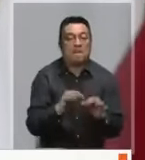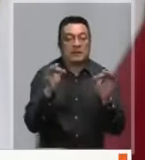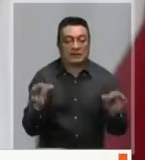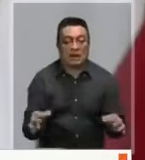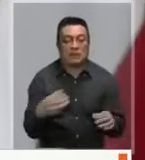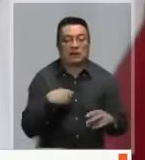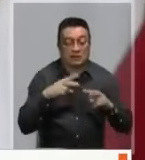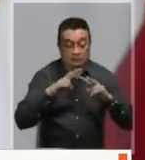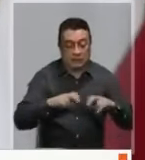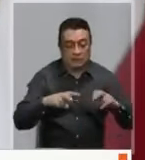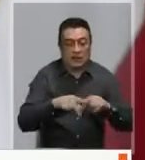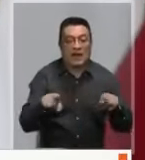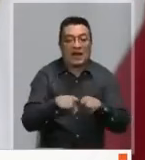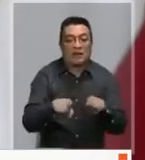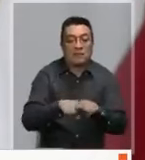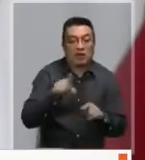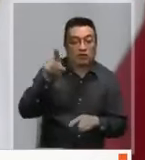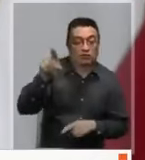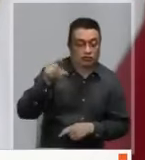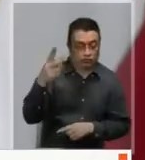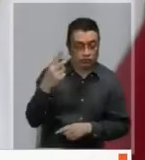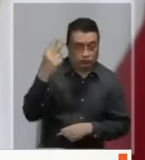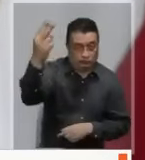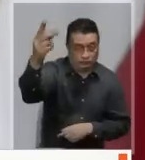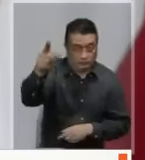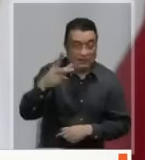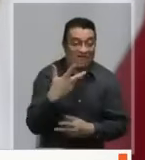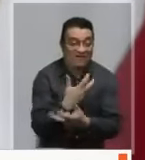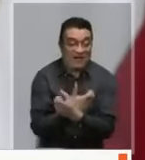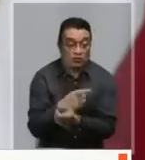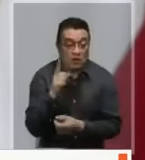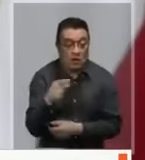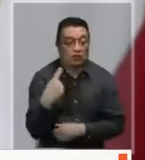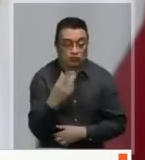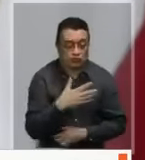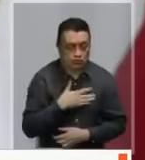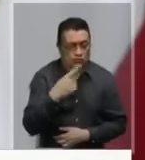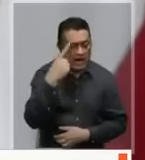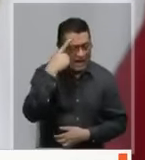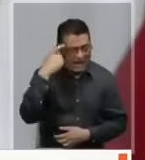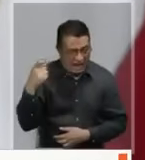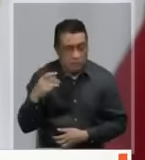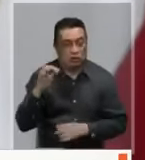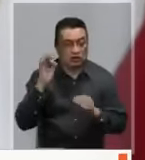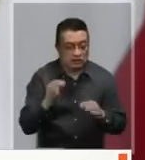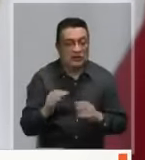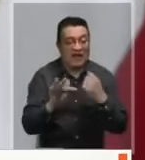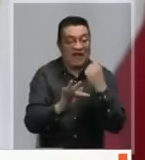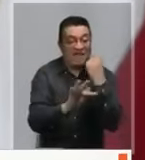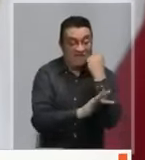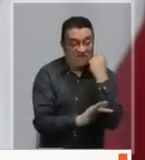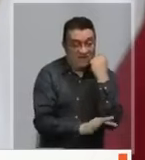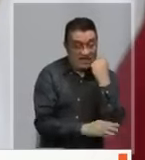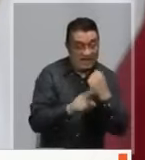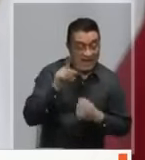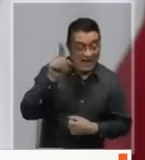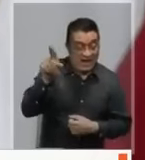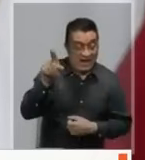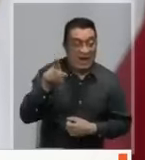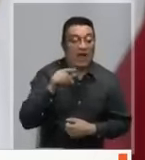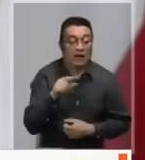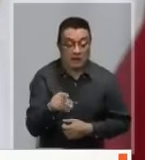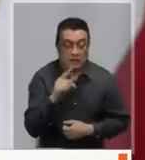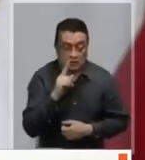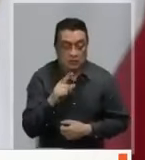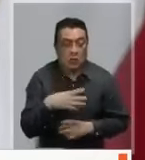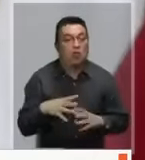revisar la situación de los hermanos Améstica en Venezuela. Nosotros creemos sin lugar a dudas que el fiscal Tarek William Saab